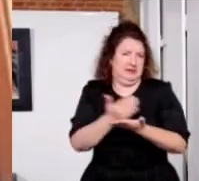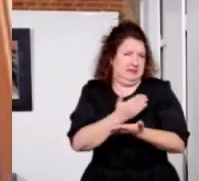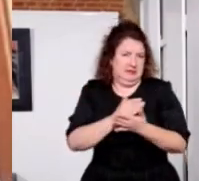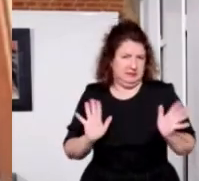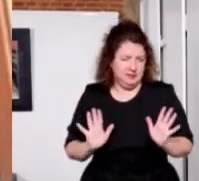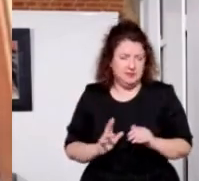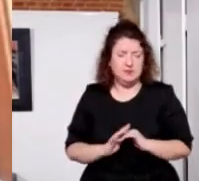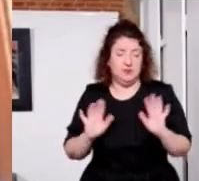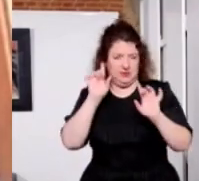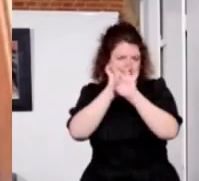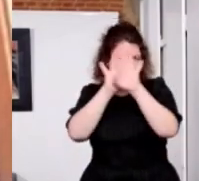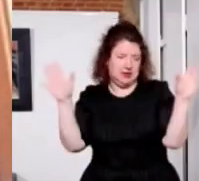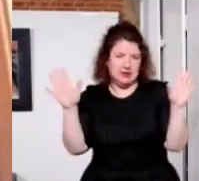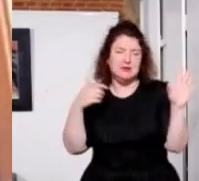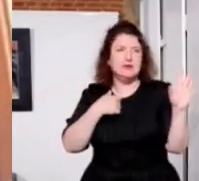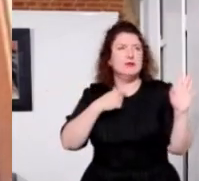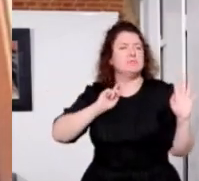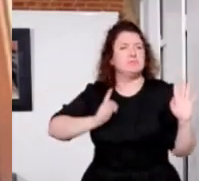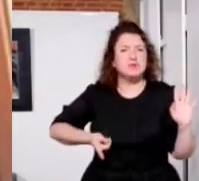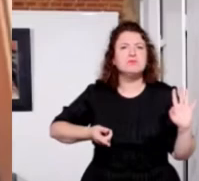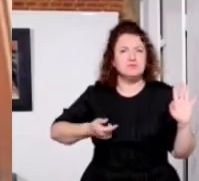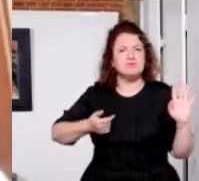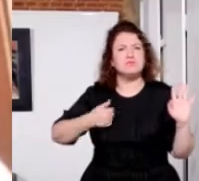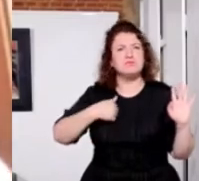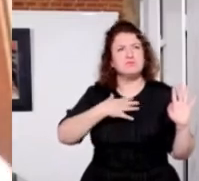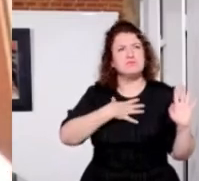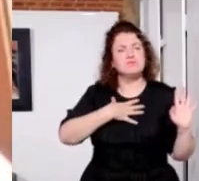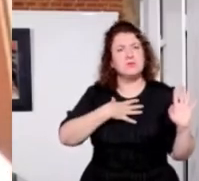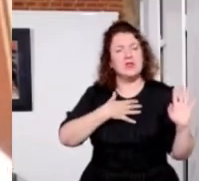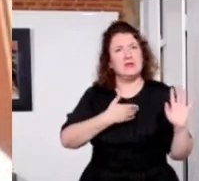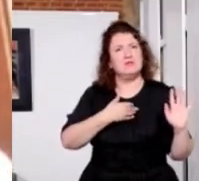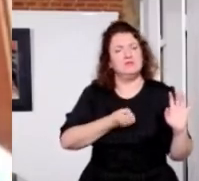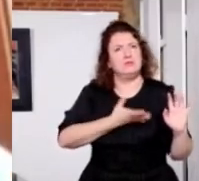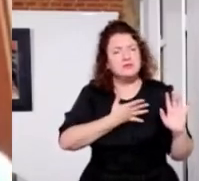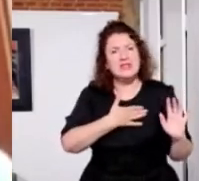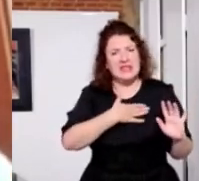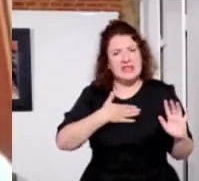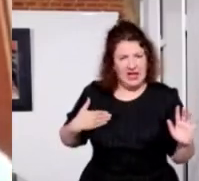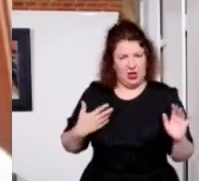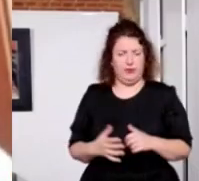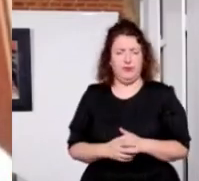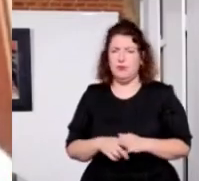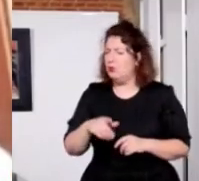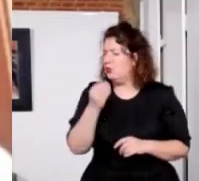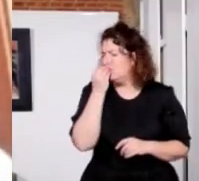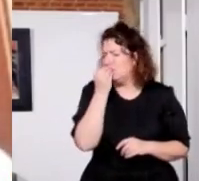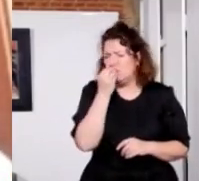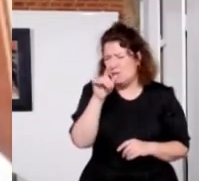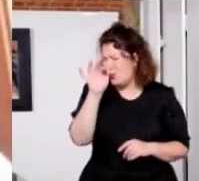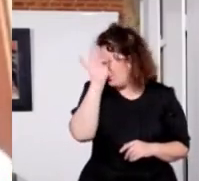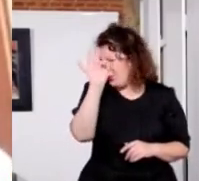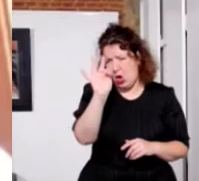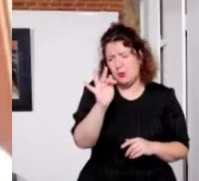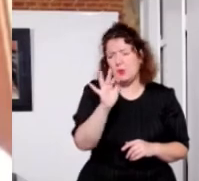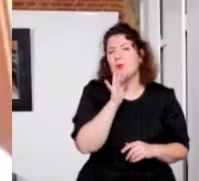del voluntariado es esa decisión de libre voluntad. Y esto es bueno, buenísimo, por la siguiente